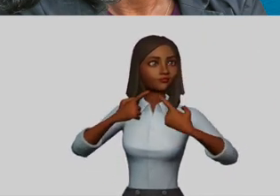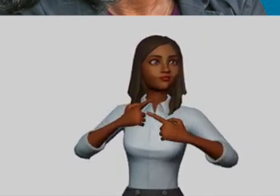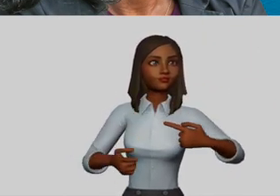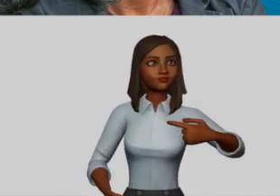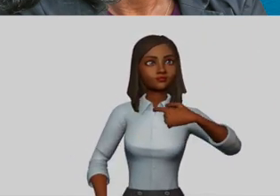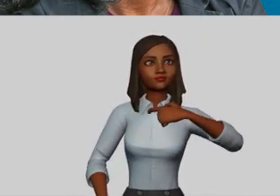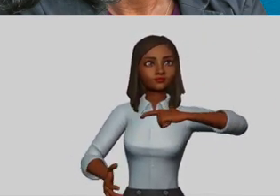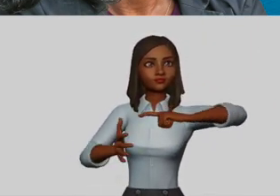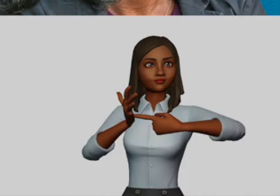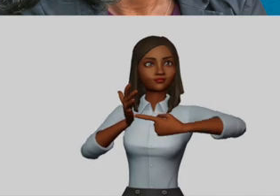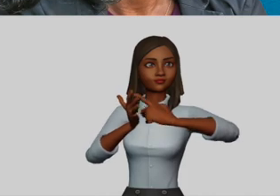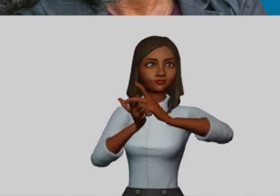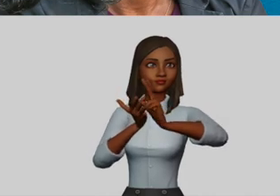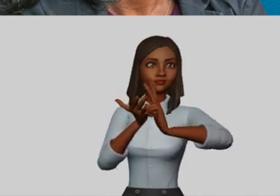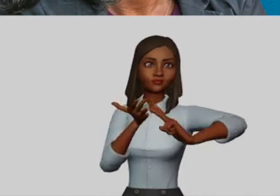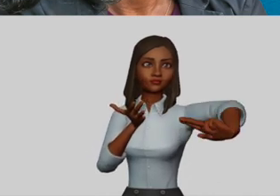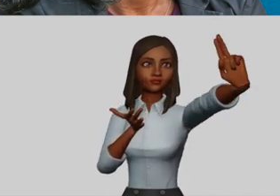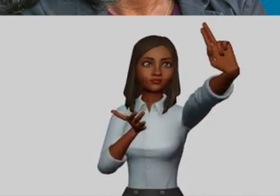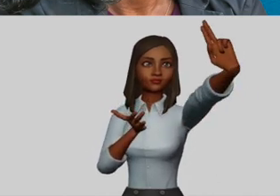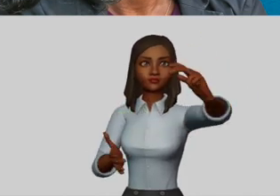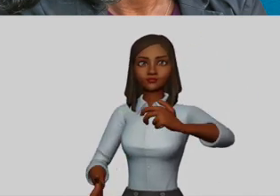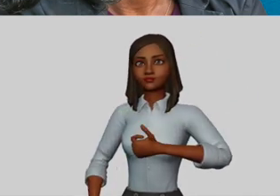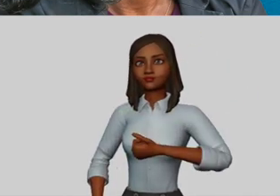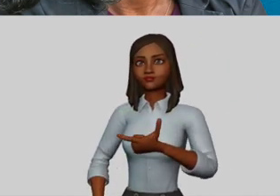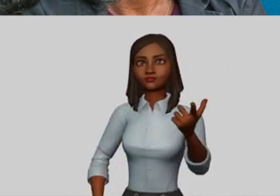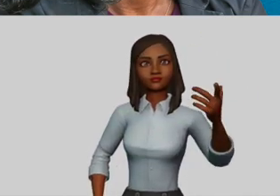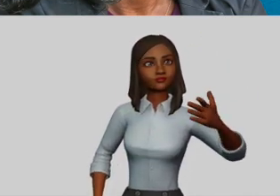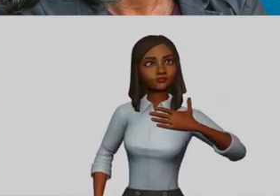Y en eso aprendí, leí,